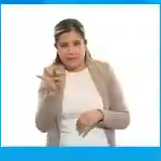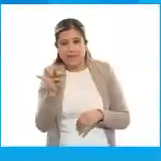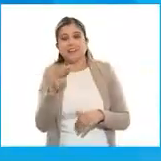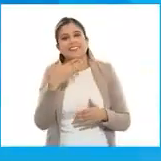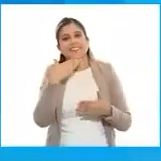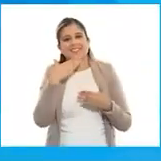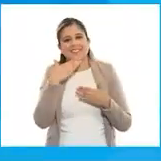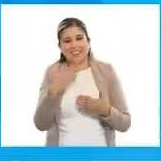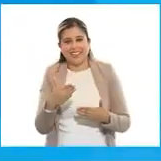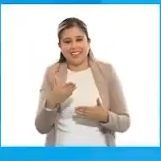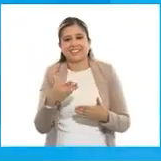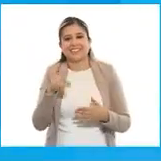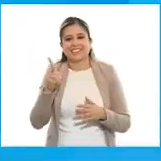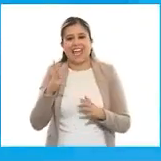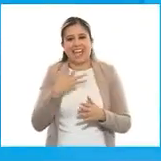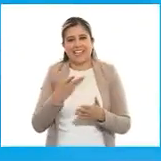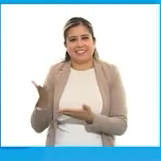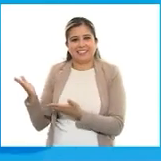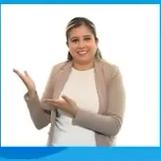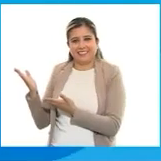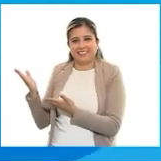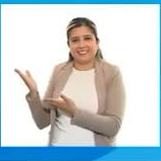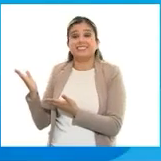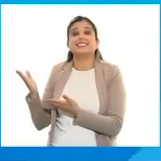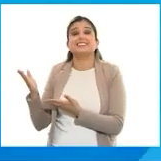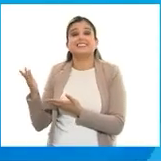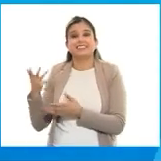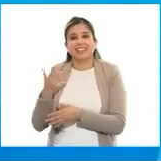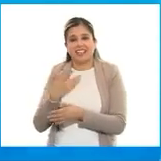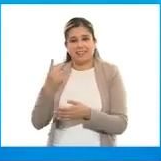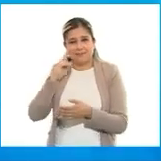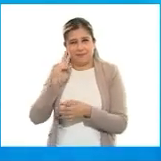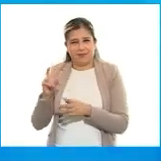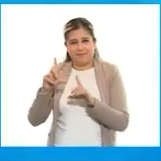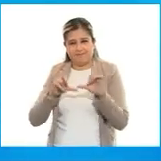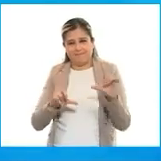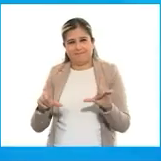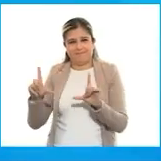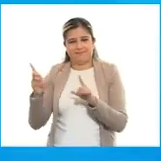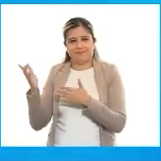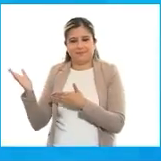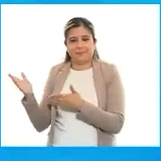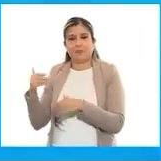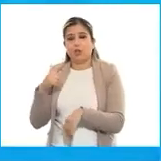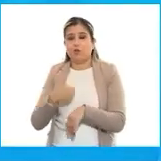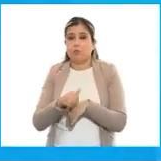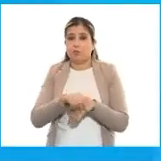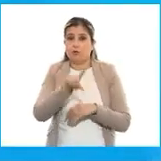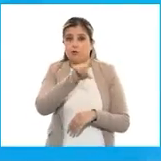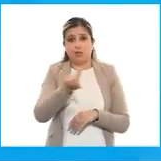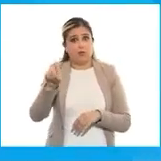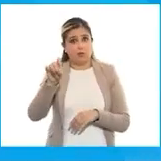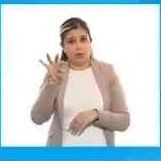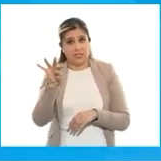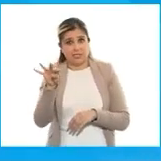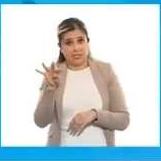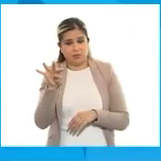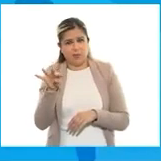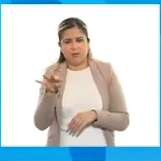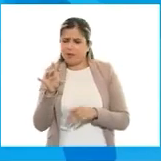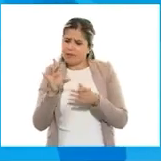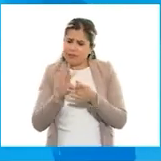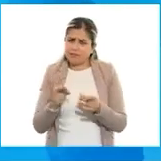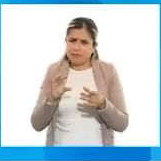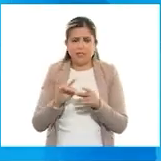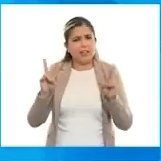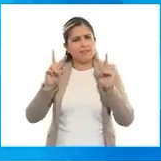bien, ahí la tienen. Y también la están viendo en pantalla. La página 119 nos dice como